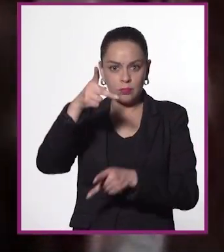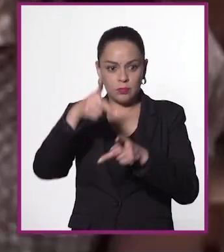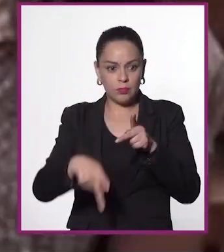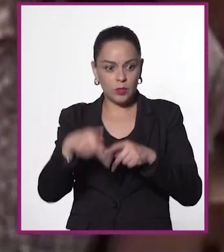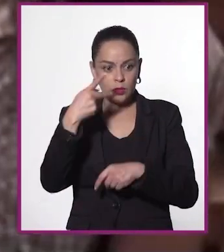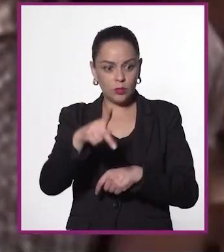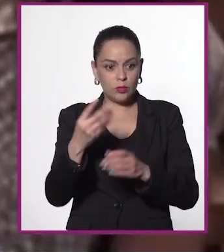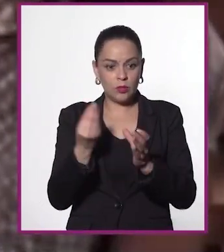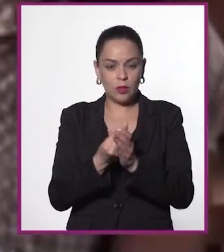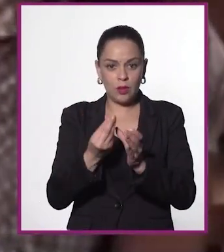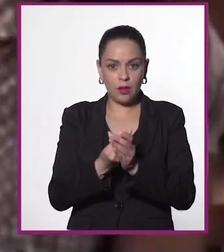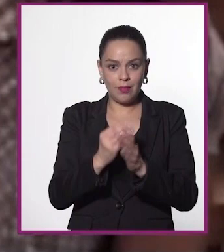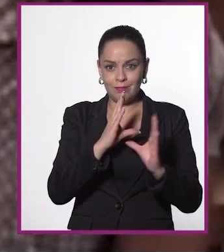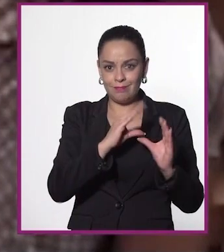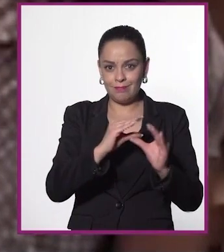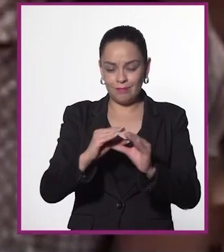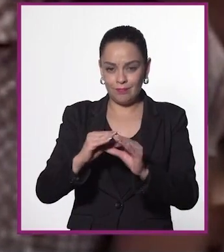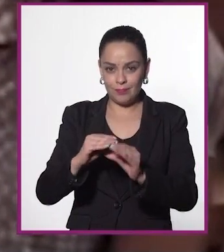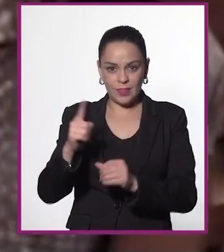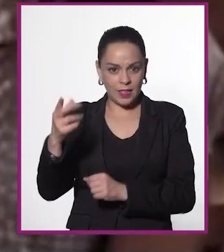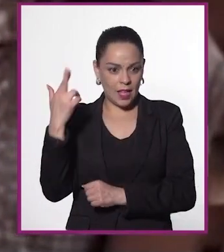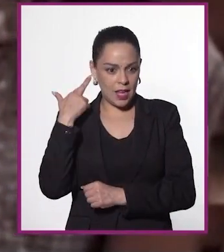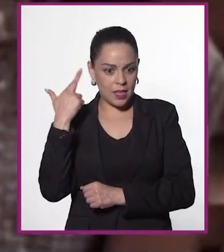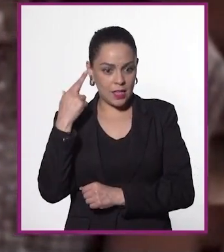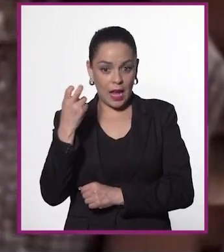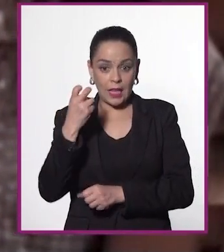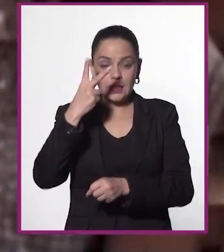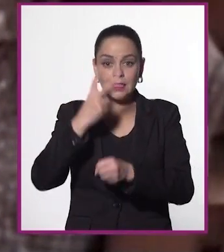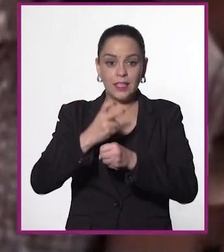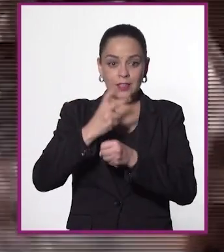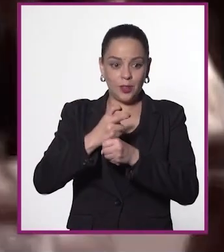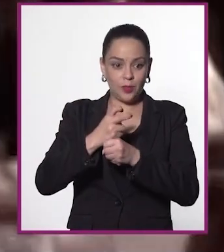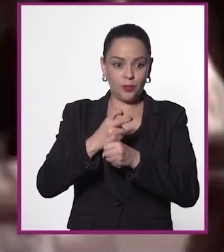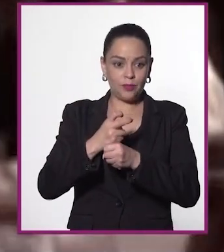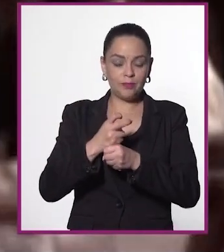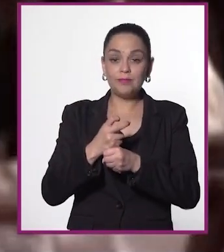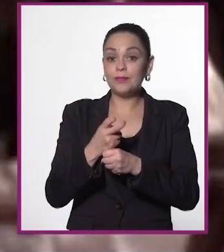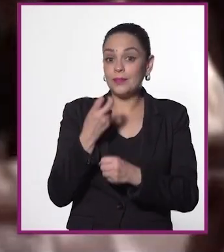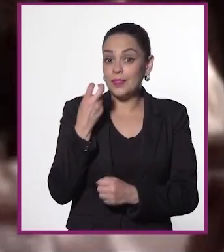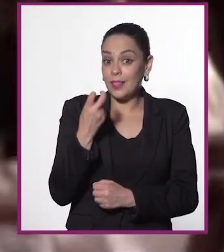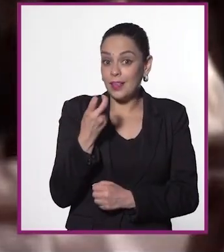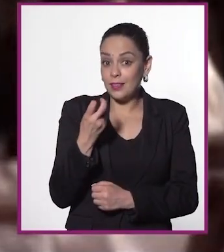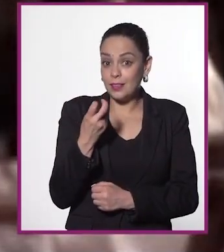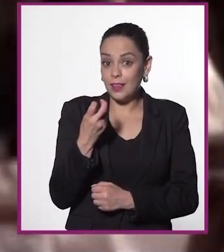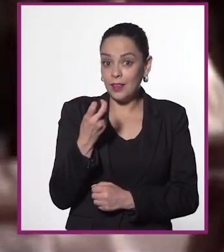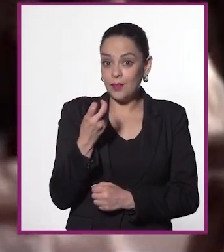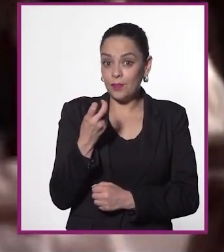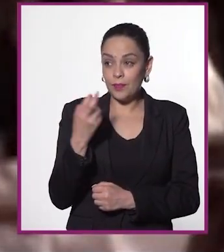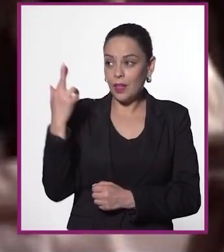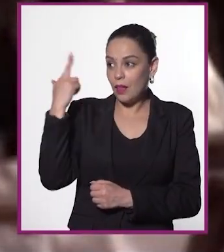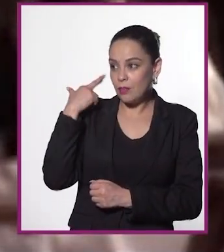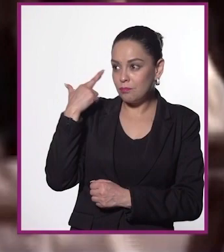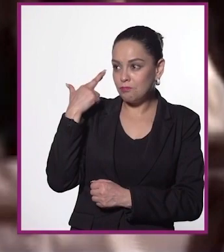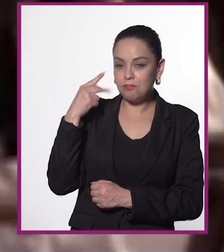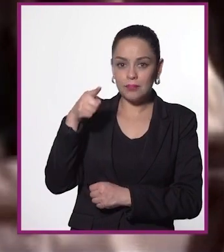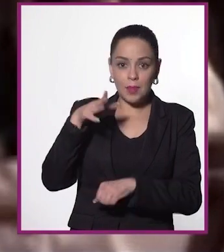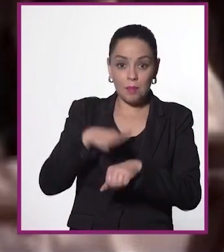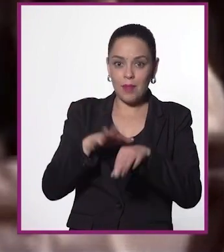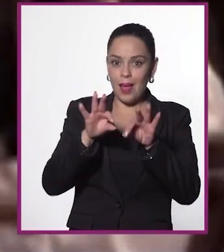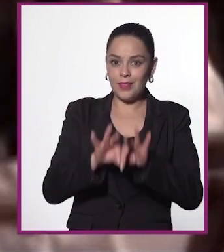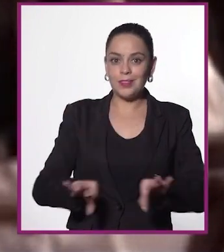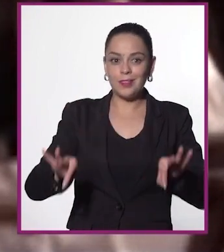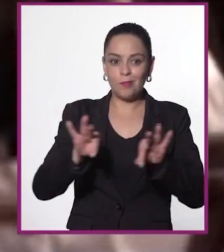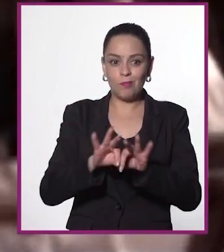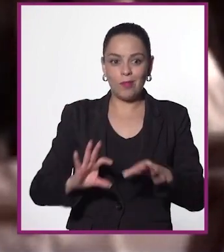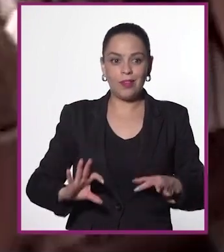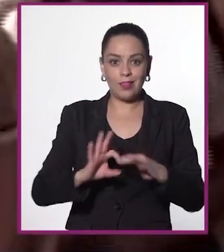En el sonido, que es el segundo elemento, además de la imagen, pues de hecho el sonido es probablemente el elemento más importante en el